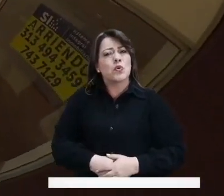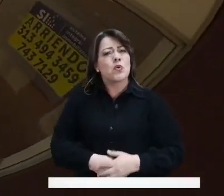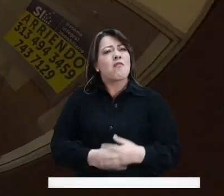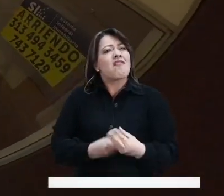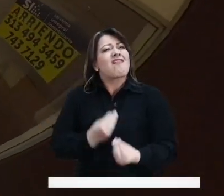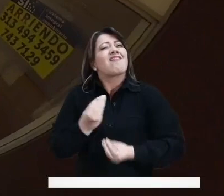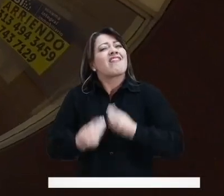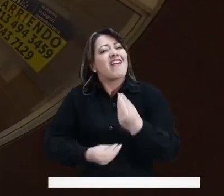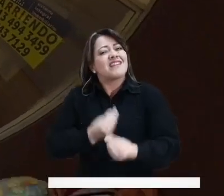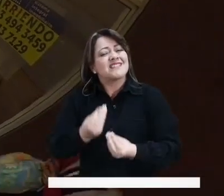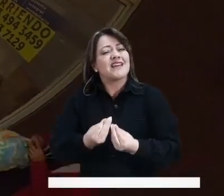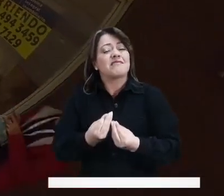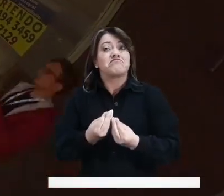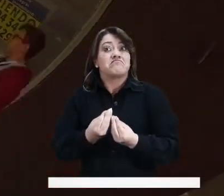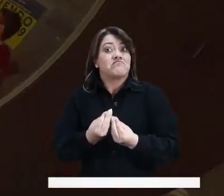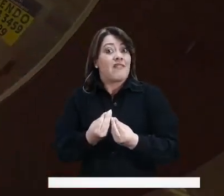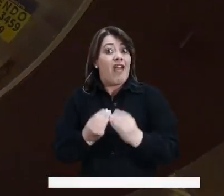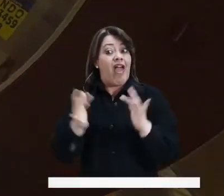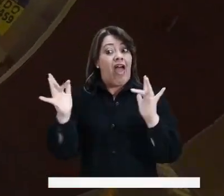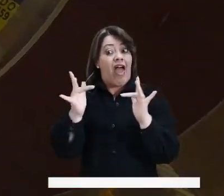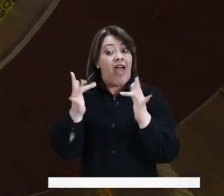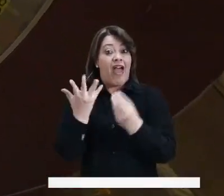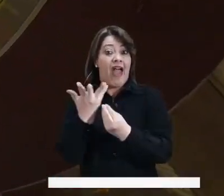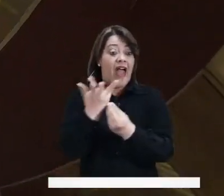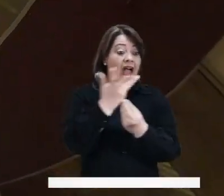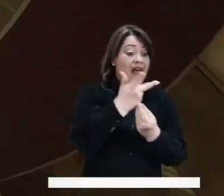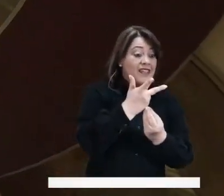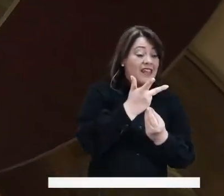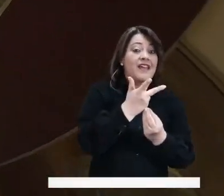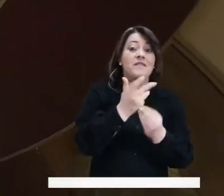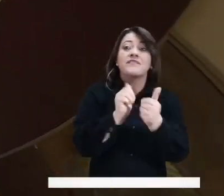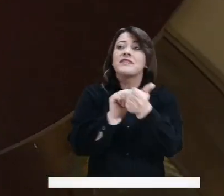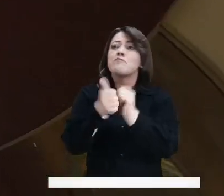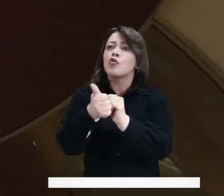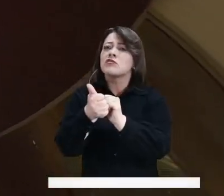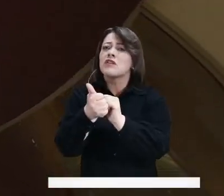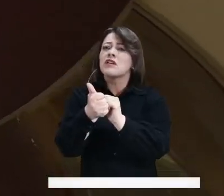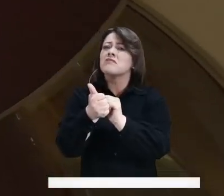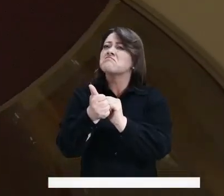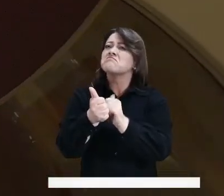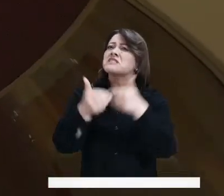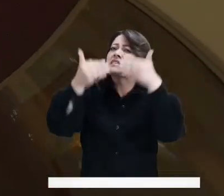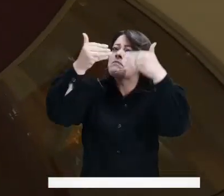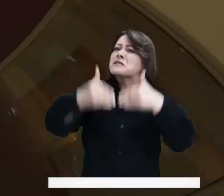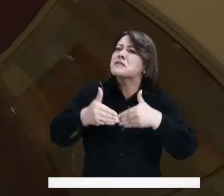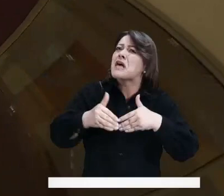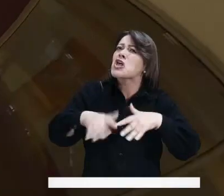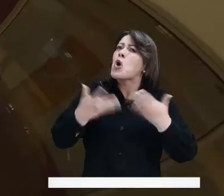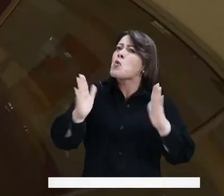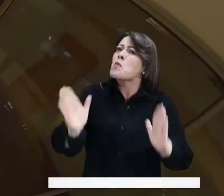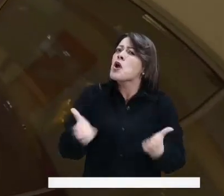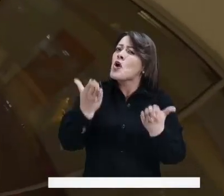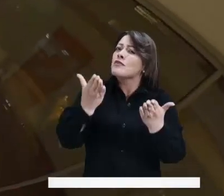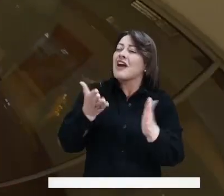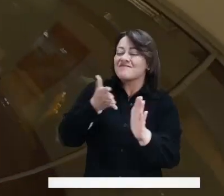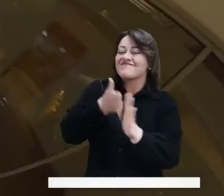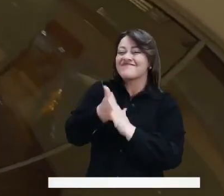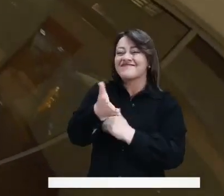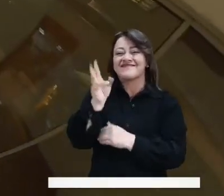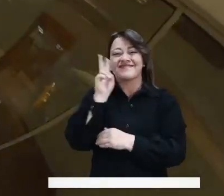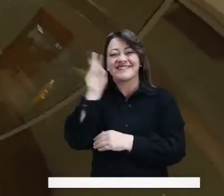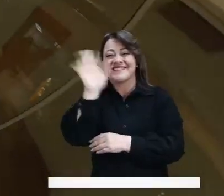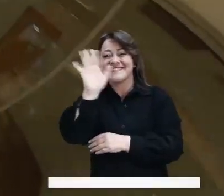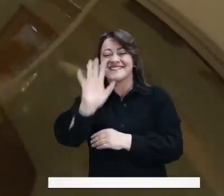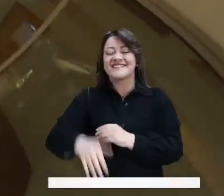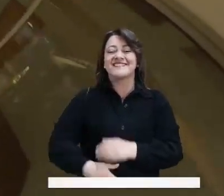¿qué podríamos hacer para que el arte y el deporte también sean la casa para personas con discapacidades? Nos vemos en un Bogotá 360